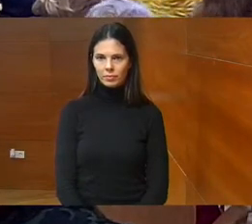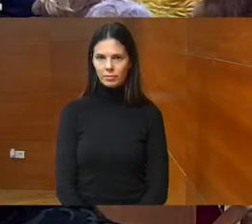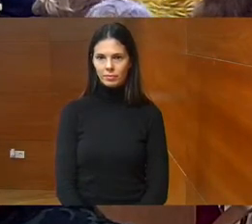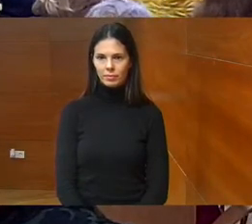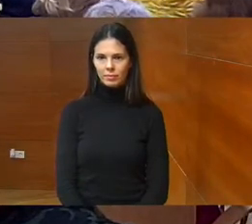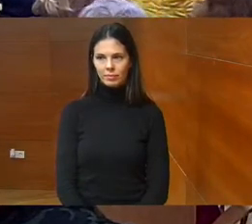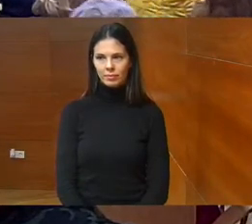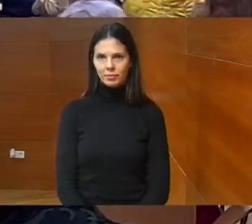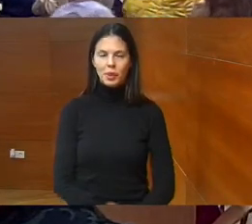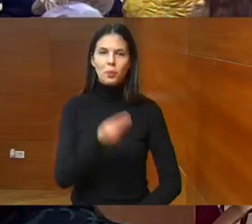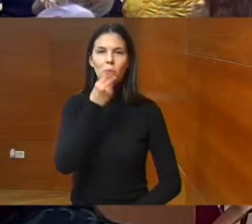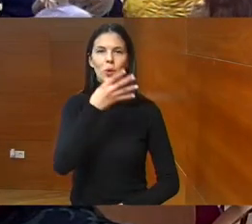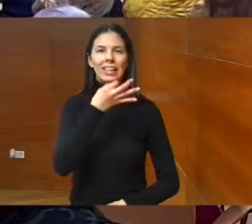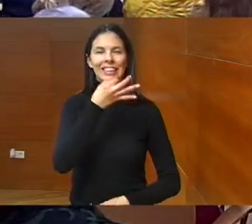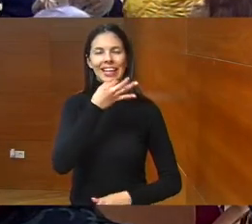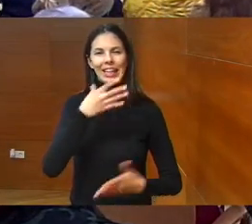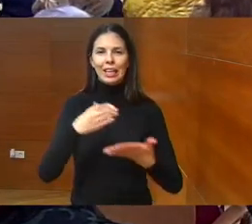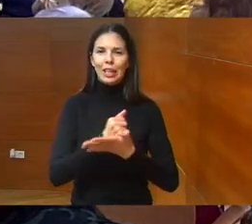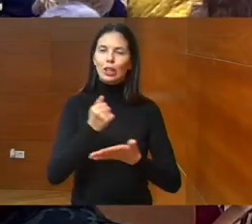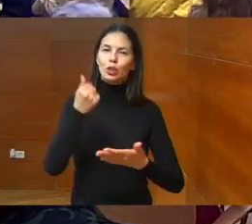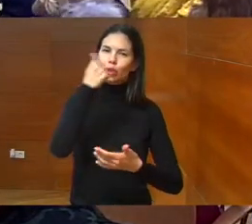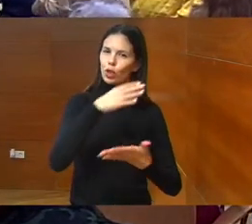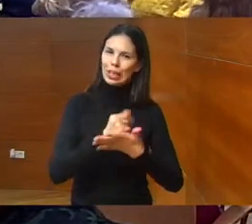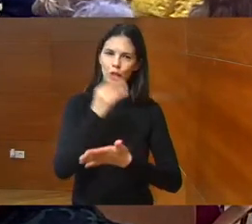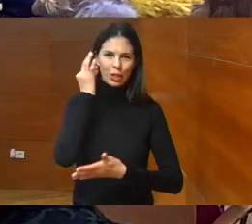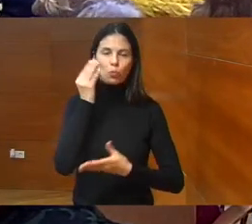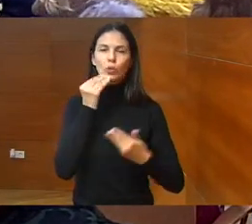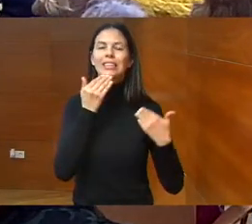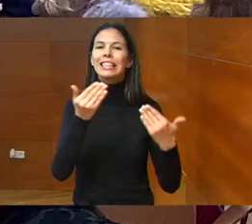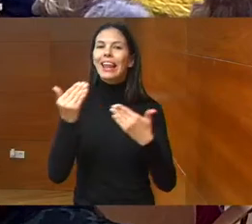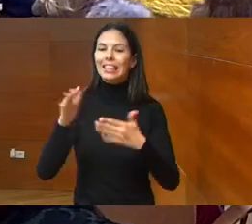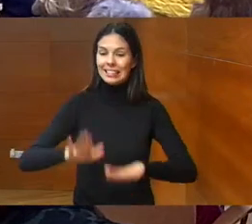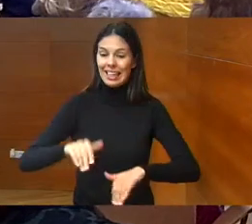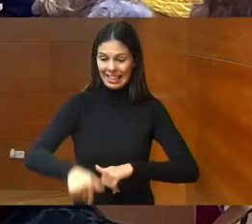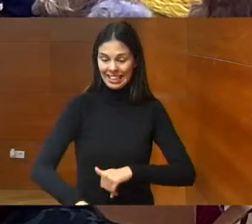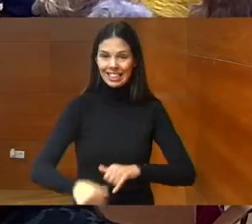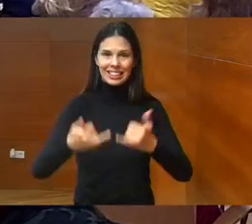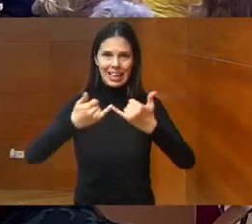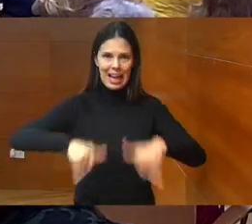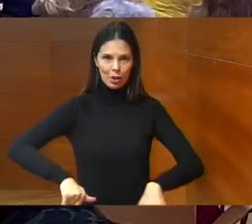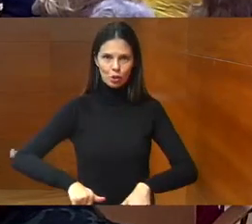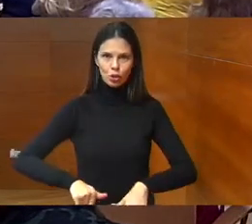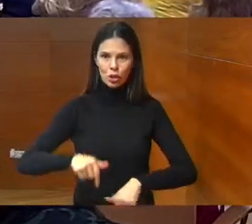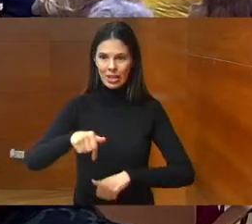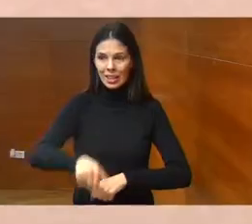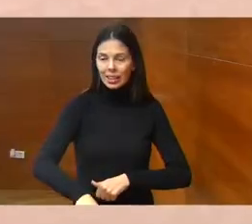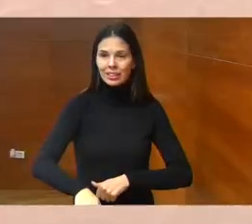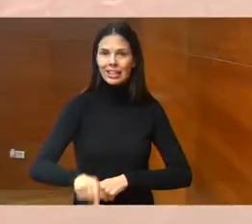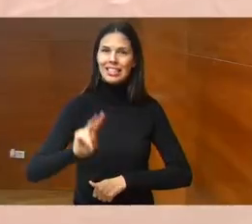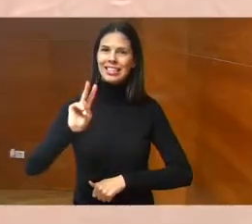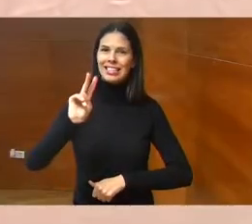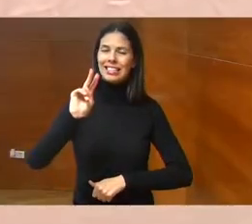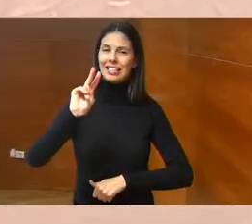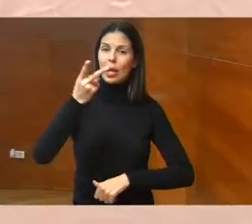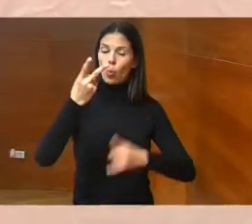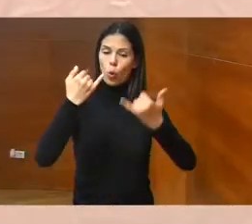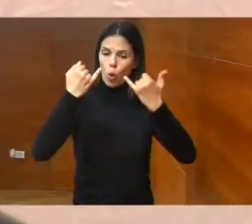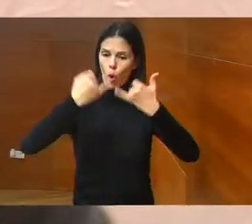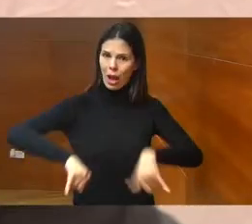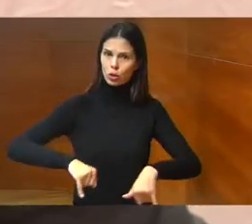muy buena tarde a todas y a todos Muchísimas gracias por estar hoy aquí en este acto en este segundo acto